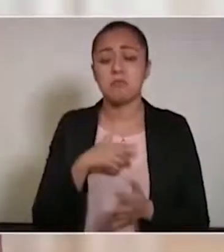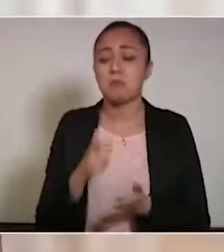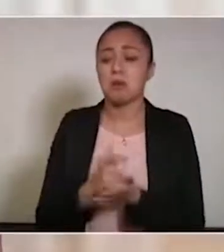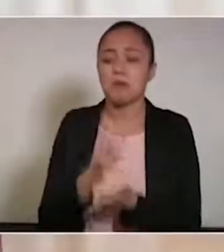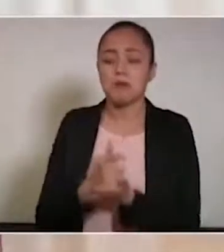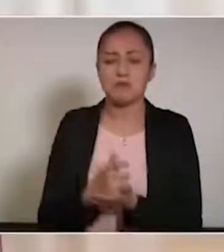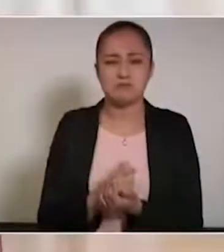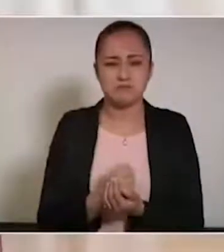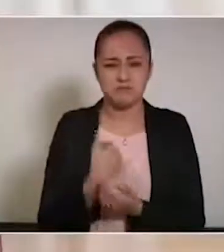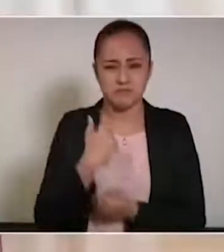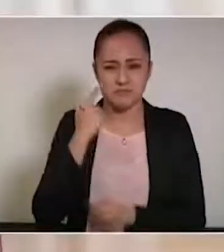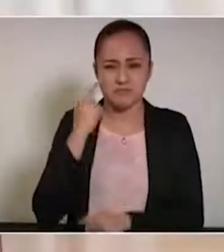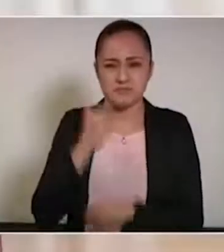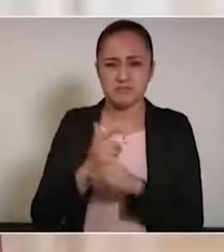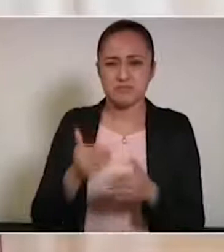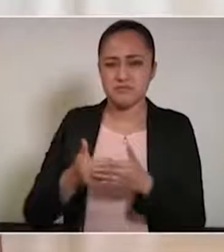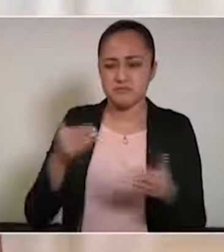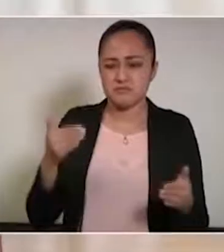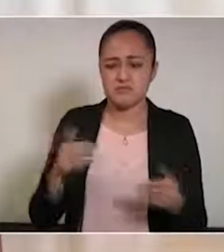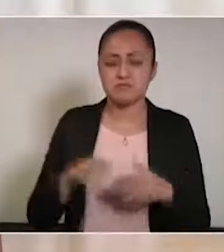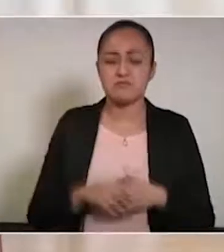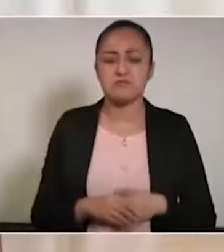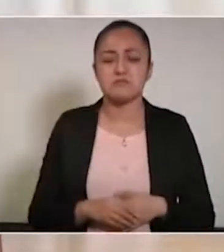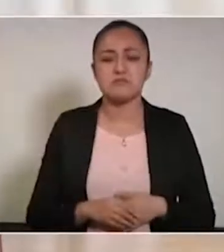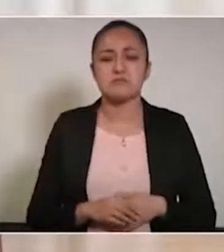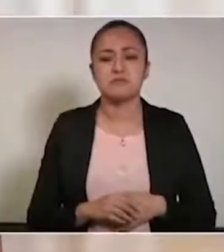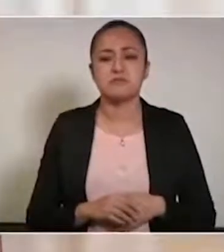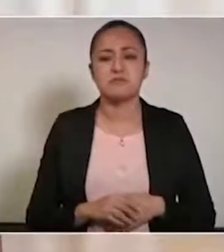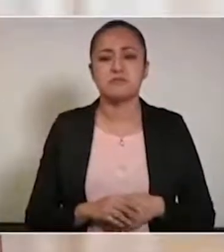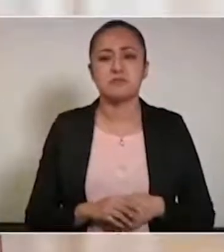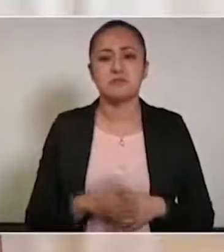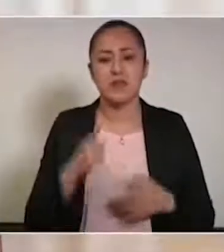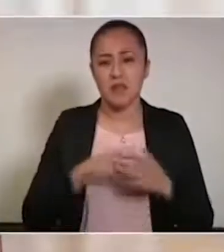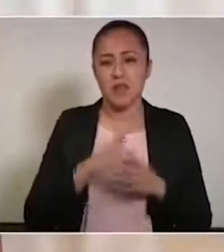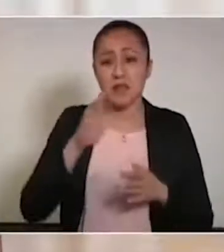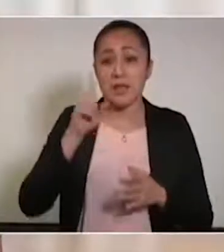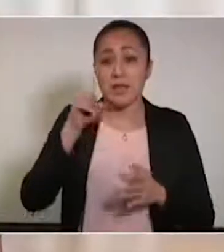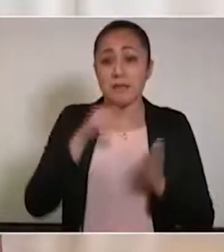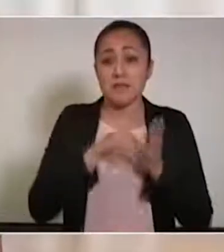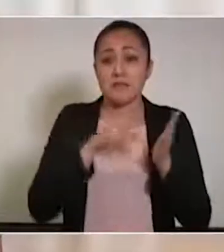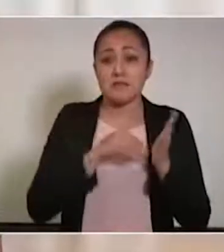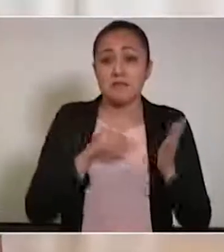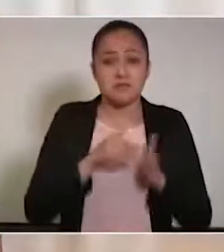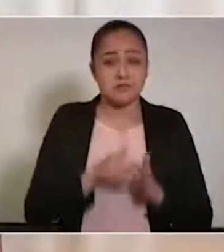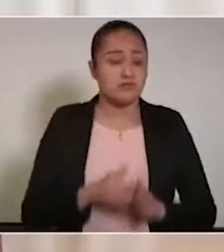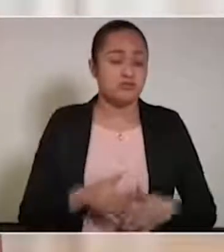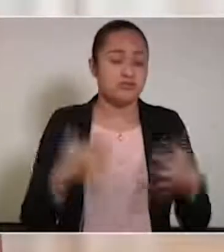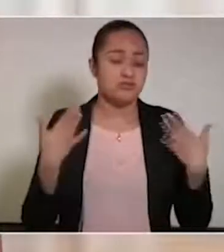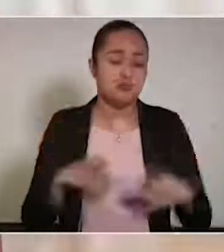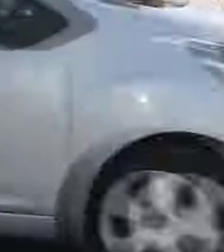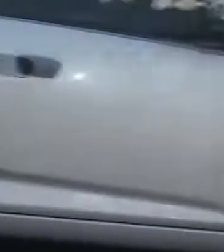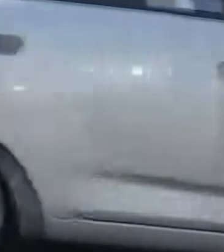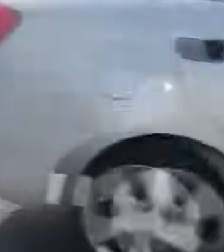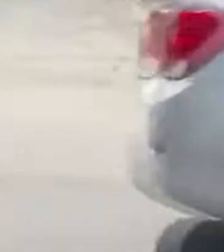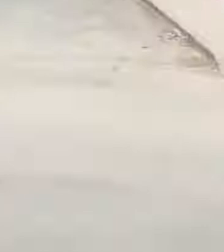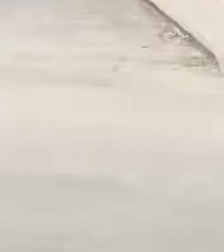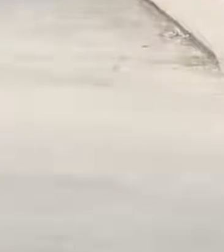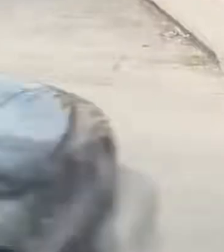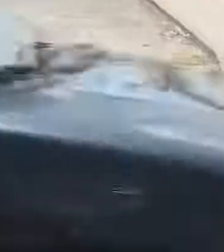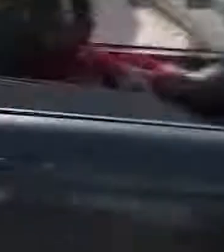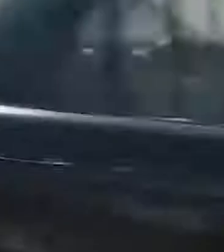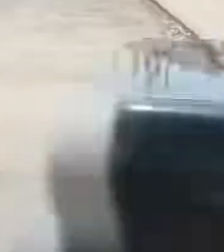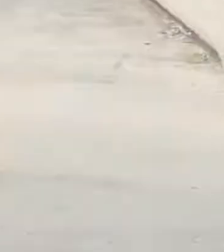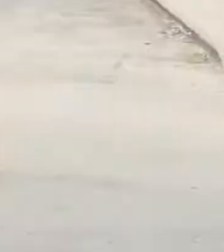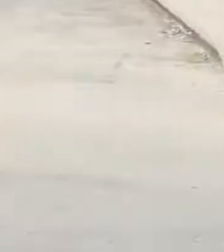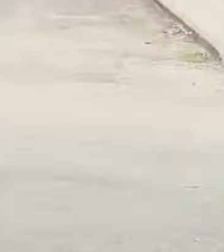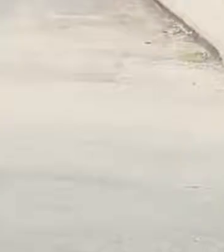tenemos identificado desde seas un asunto así por mil millones de pesos sobre el caso de